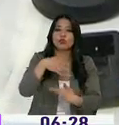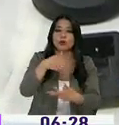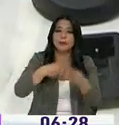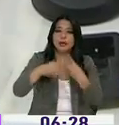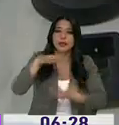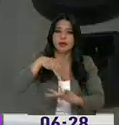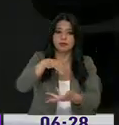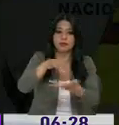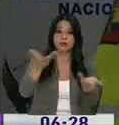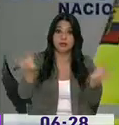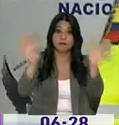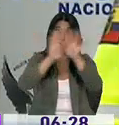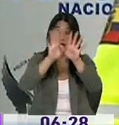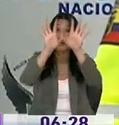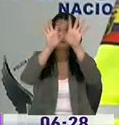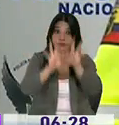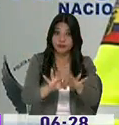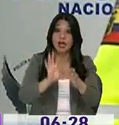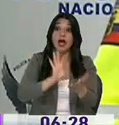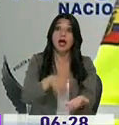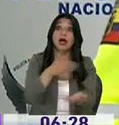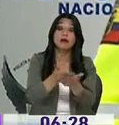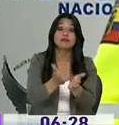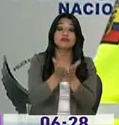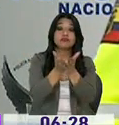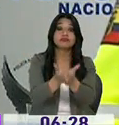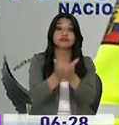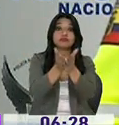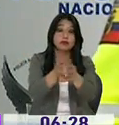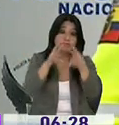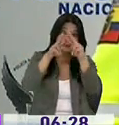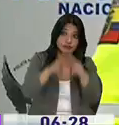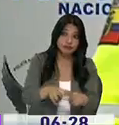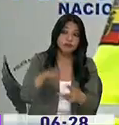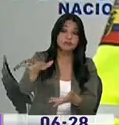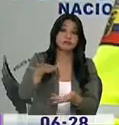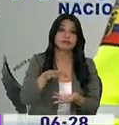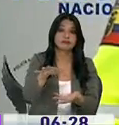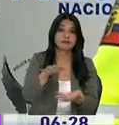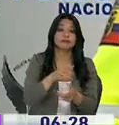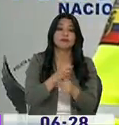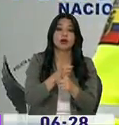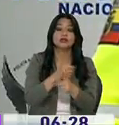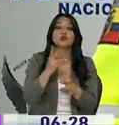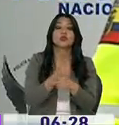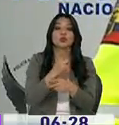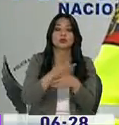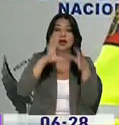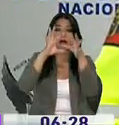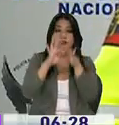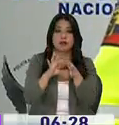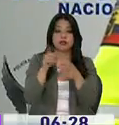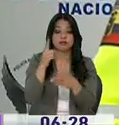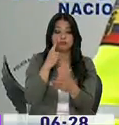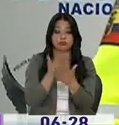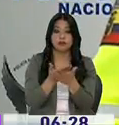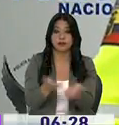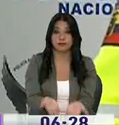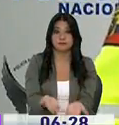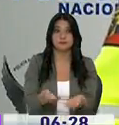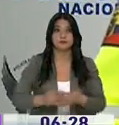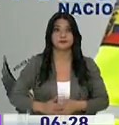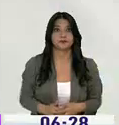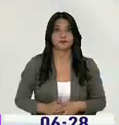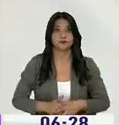ellos en alta mar hacían la contaminación a esos contenedores, para eso es la utilización de los candados que están como evidencias aquí en presencia de